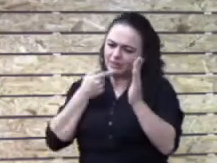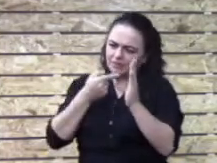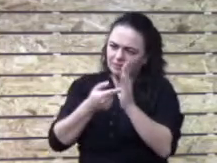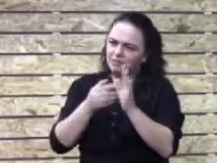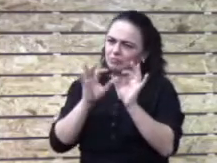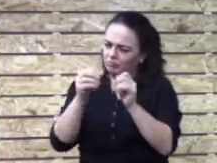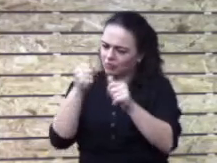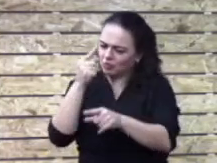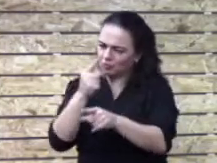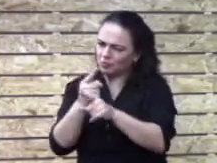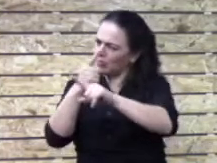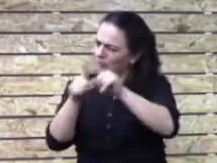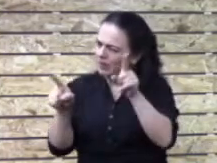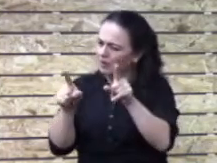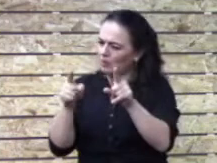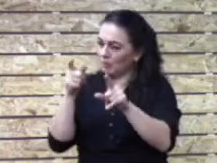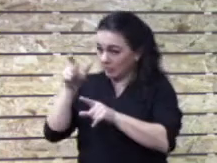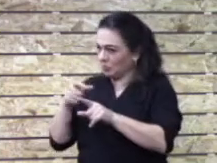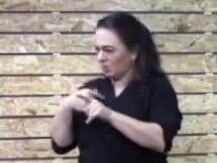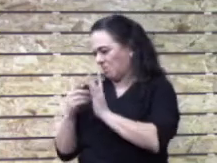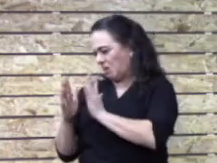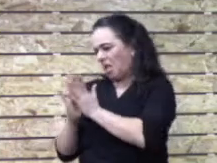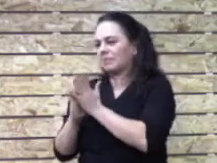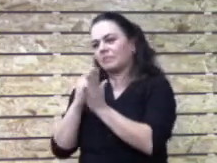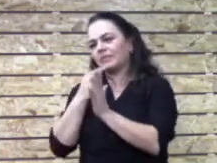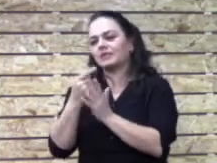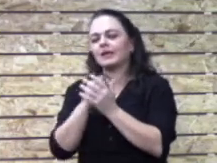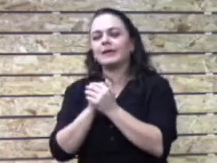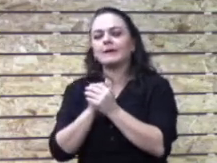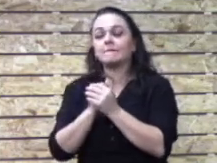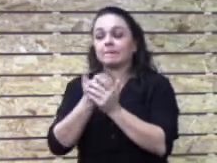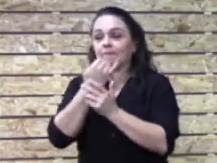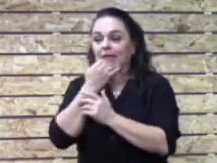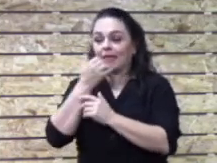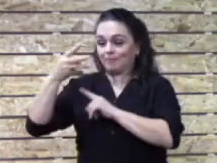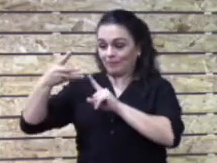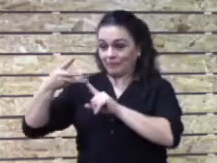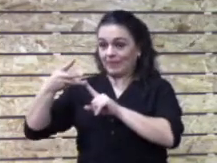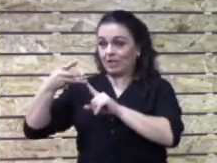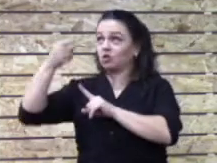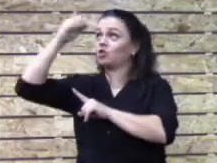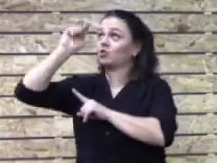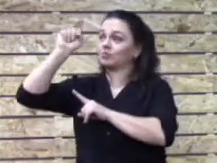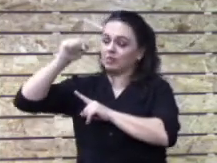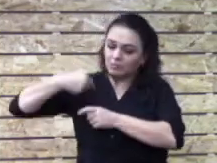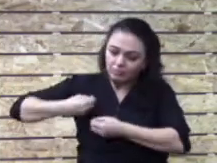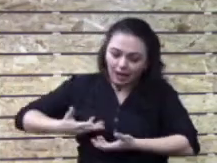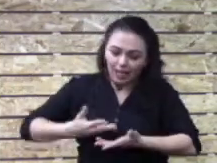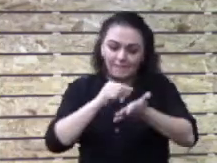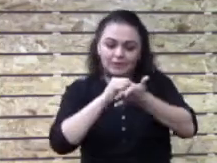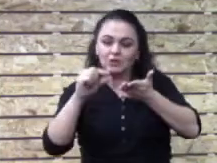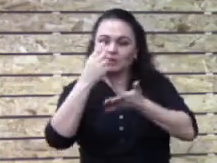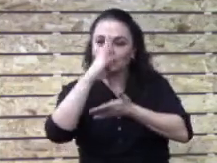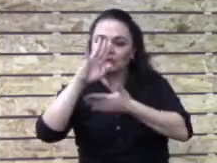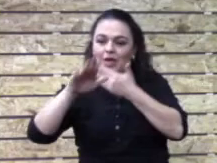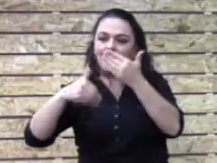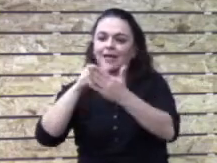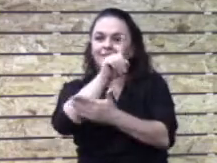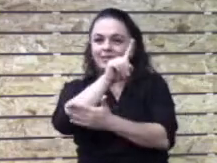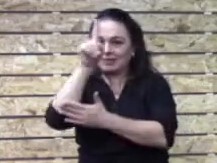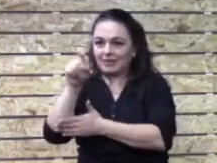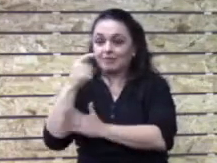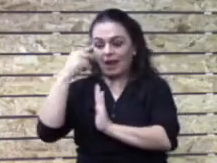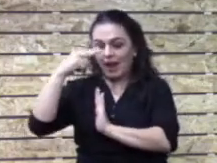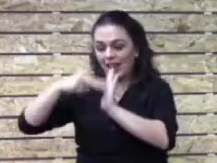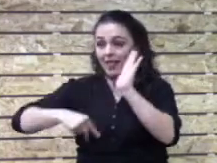pero voy a aclarar algo aquí. Entonces aparece el protector, nuestro Dios, verso 14 al 16. Léalo conmigo de nuevo, por favor. Esto lo